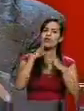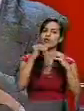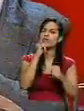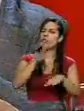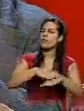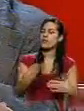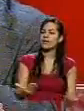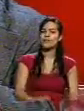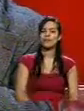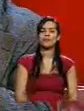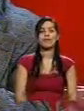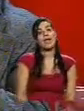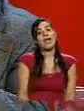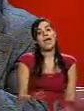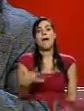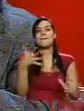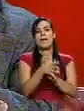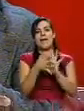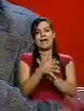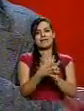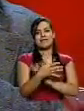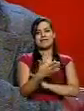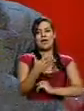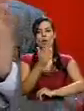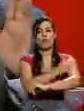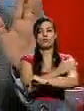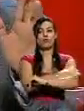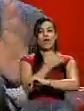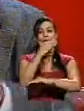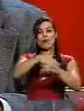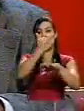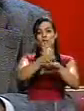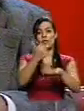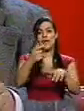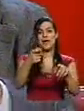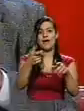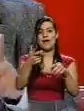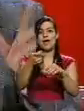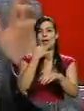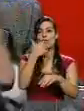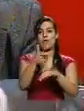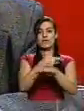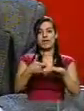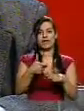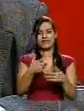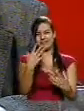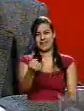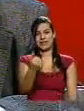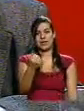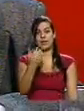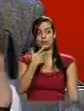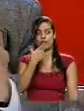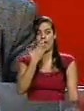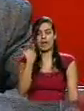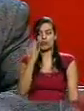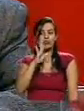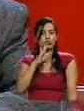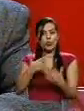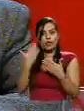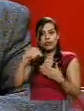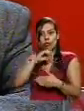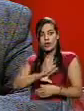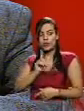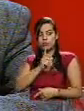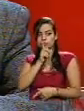Porque todo el que tenga un pasado que lo condene, sencillamente, como en las novelas aquellas viejas, no quiere que le jurunguen ese pasado, Marín. Sencillamente por